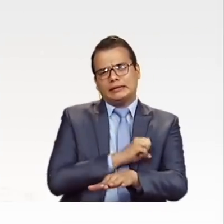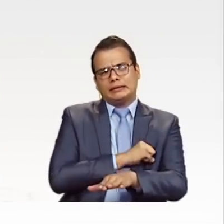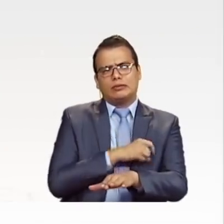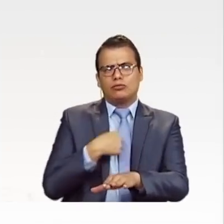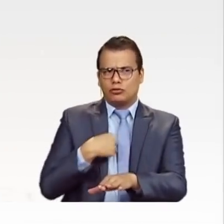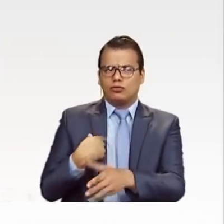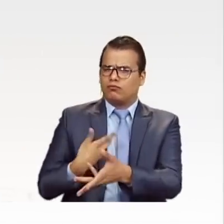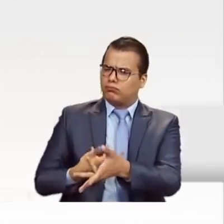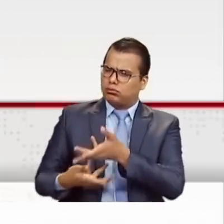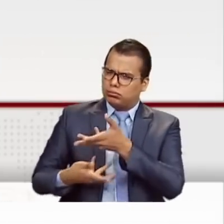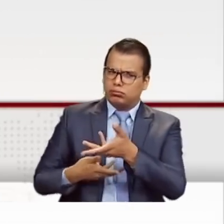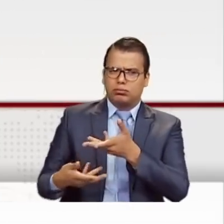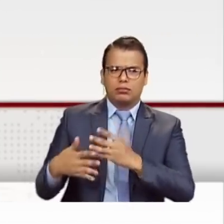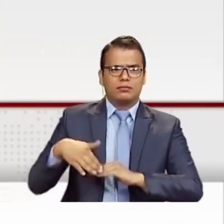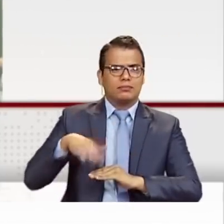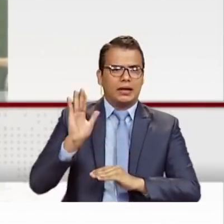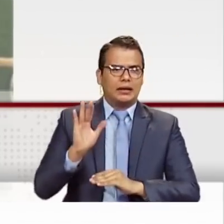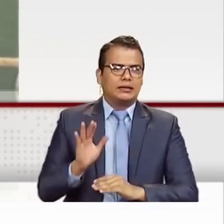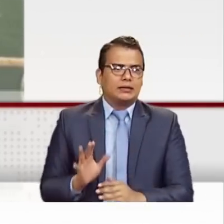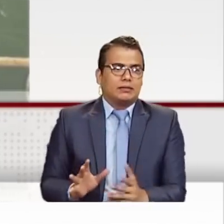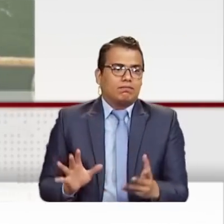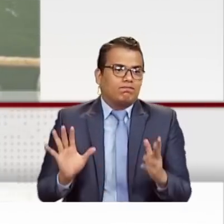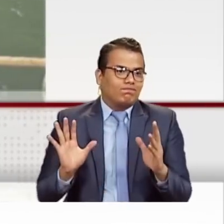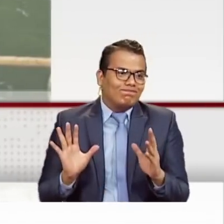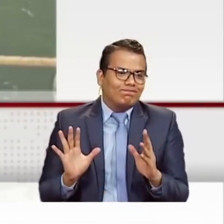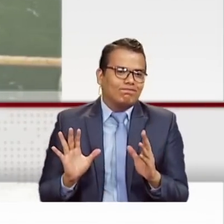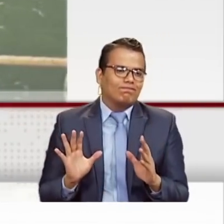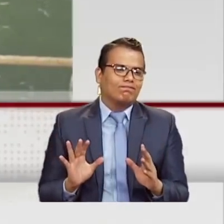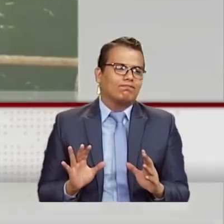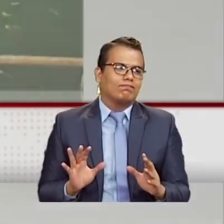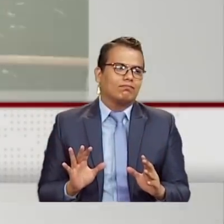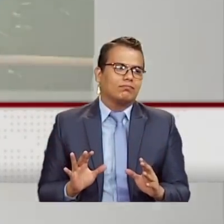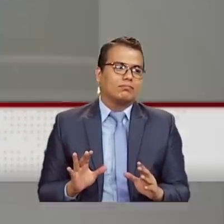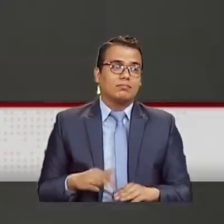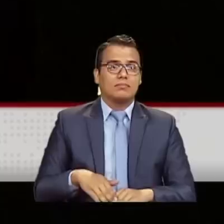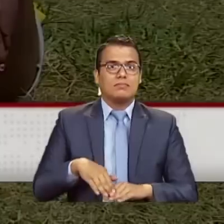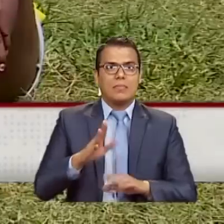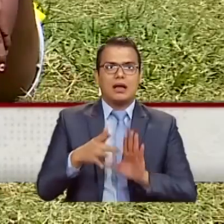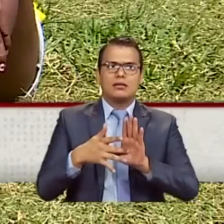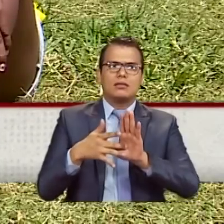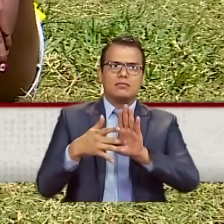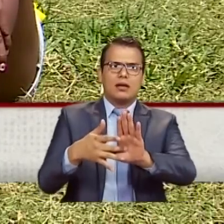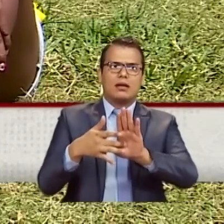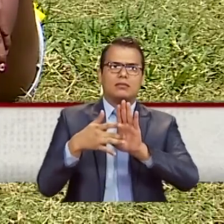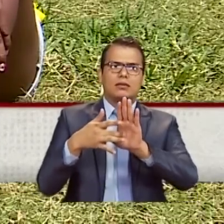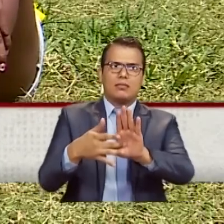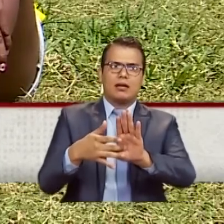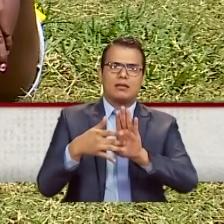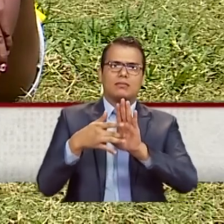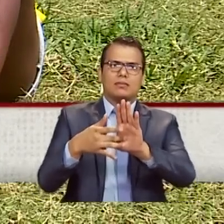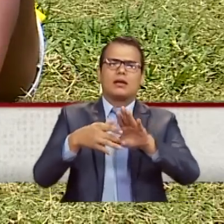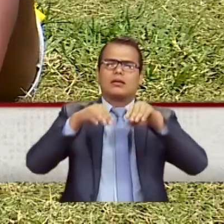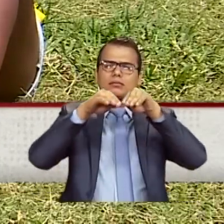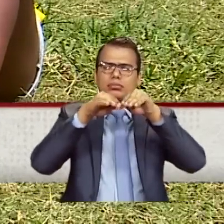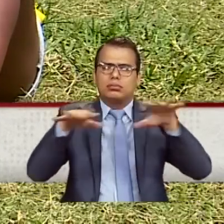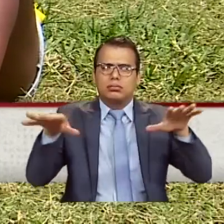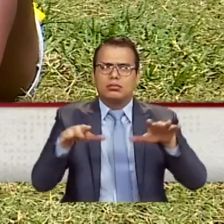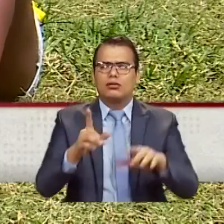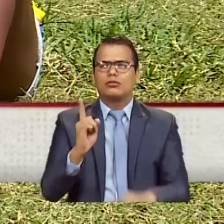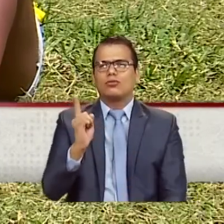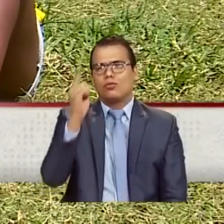Y lamentablemente siempre somos noticias y somos ahorita como viral, por decirlo